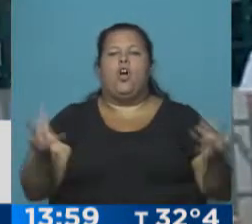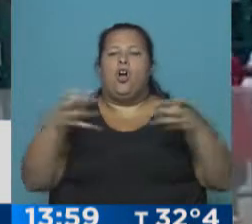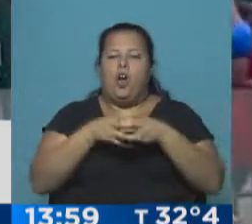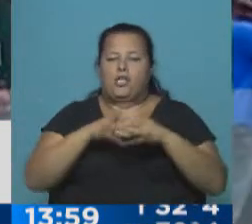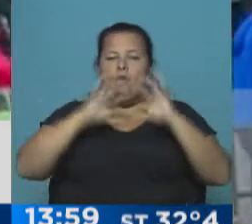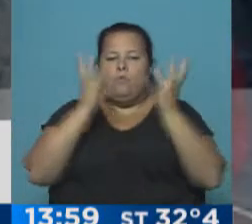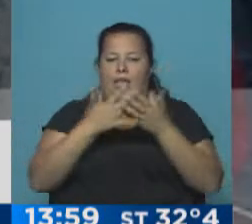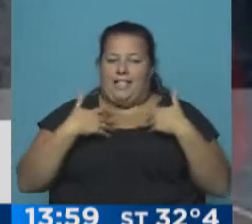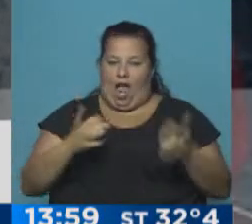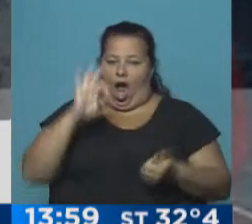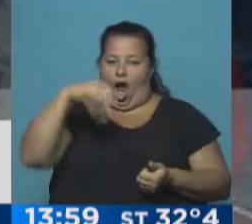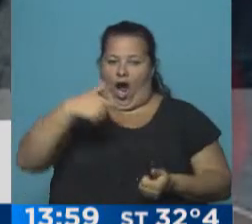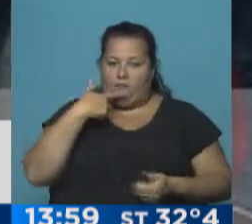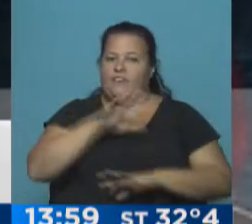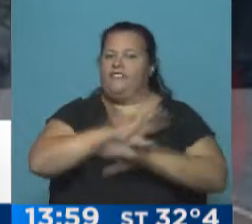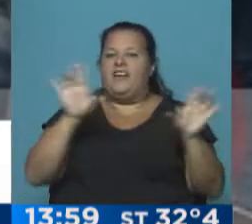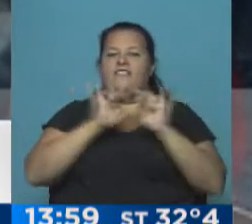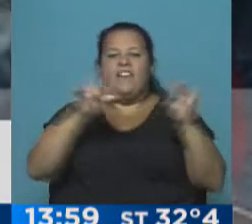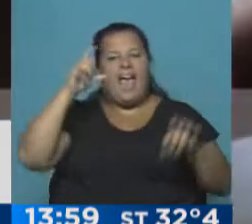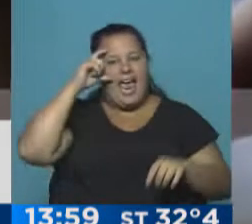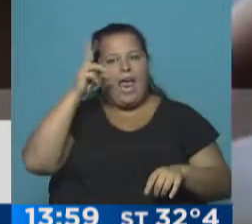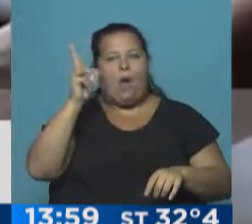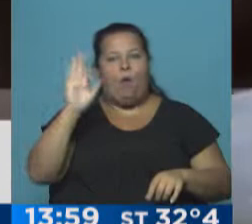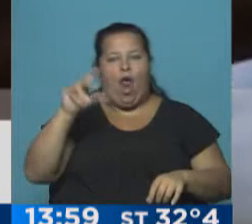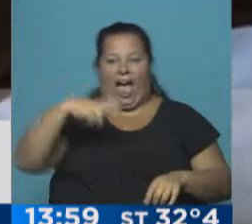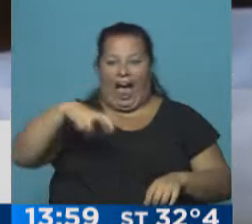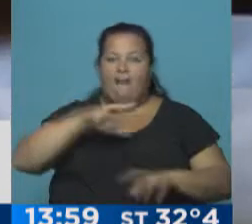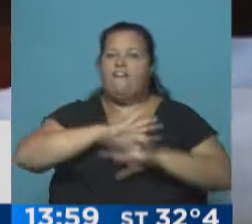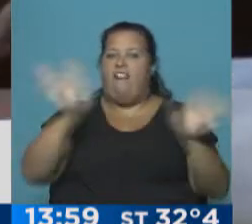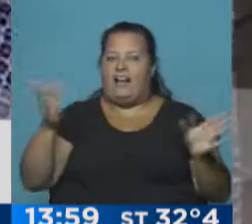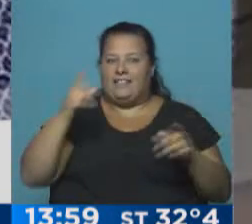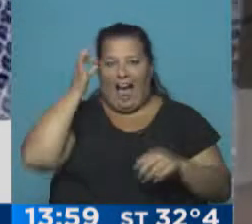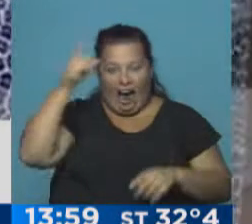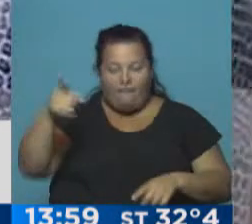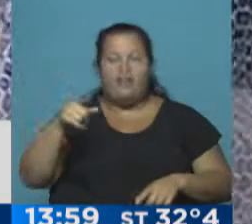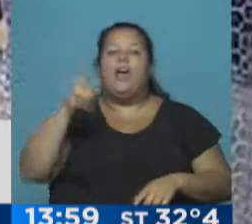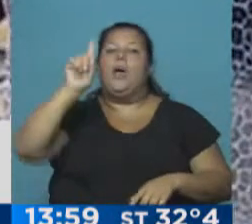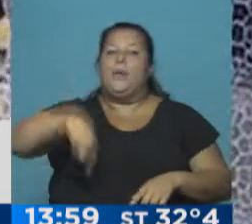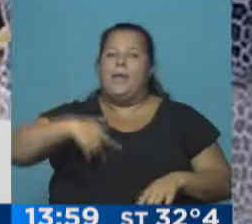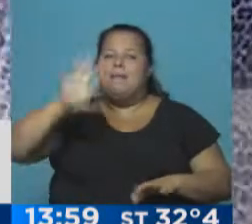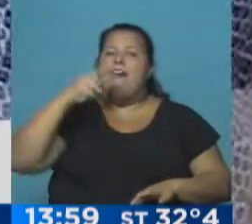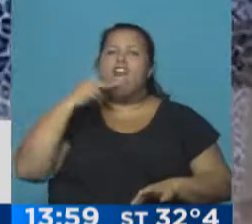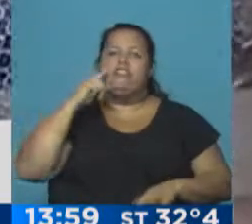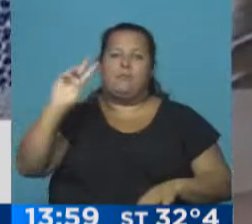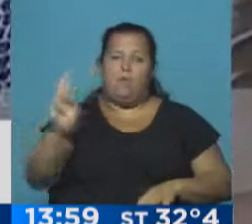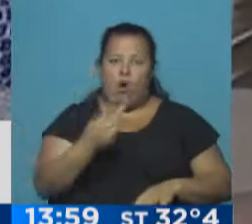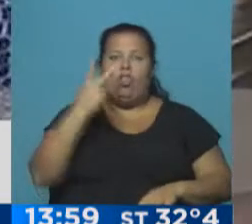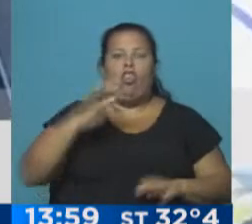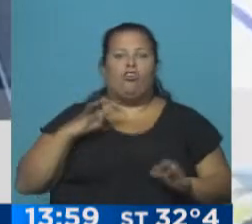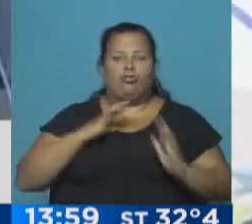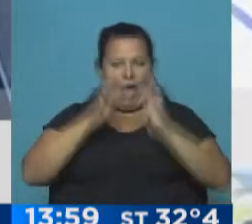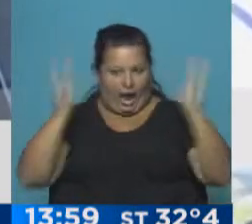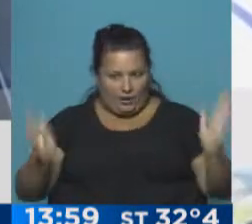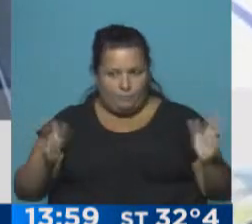Organización Mundial de la Salud anunció el fin de la epidemia del ébola en África Occidental, que causó más de 11.000 muertos en